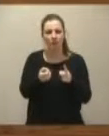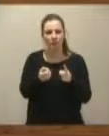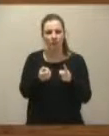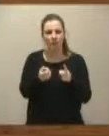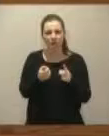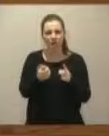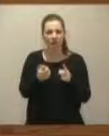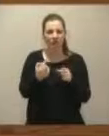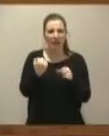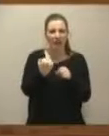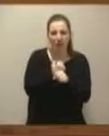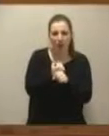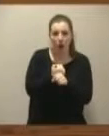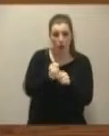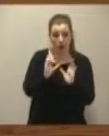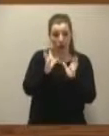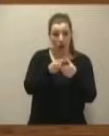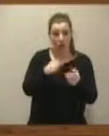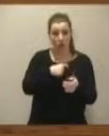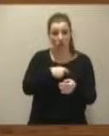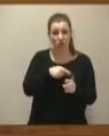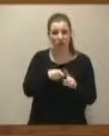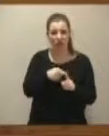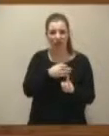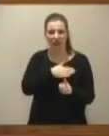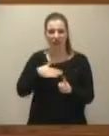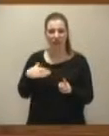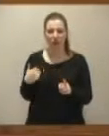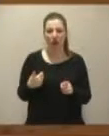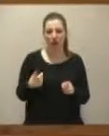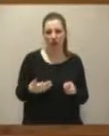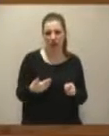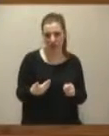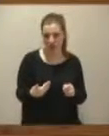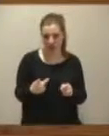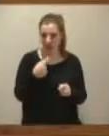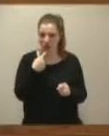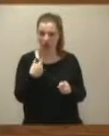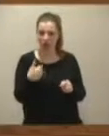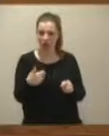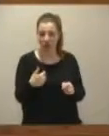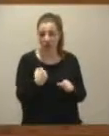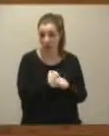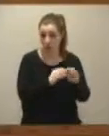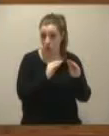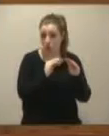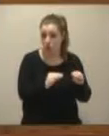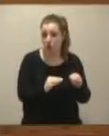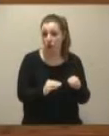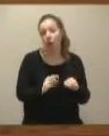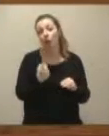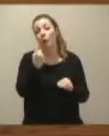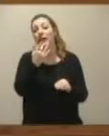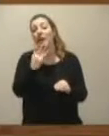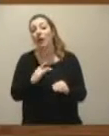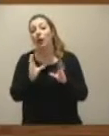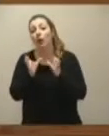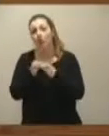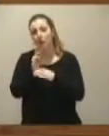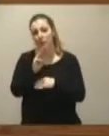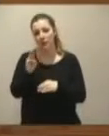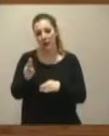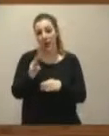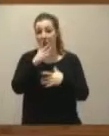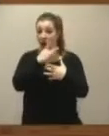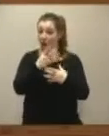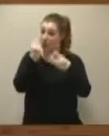el trabajo de aquella comisión, y uno de aquellos, hay que decirlo, fue el Partido Popular, el mismo que